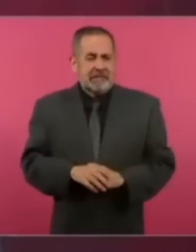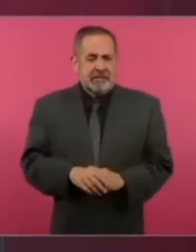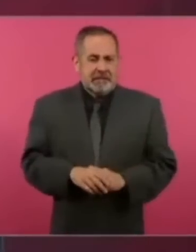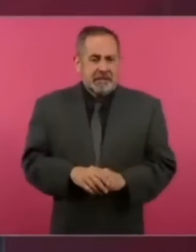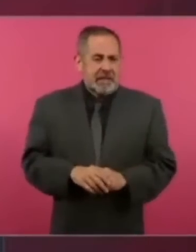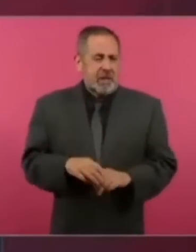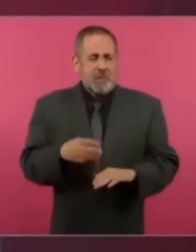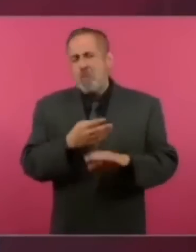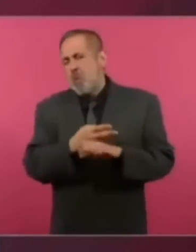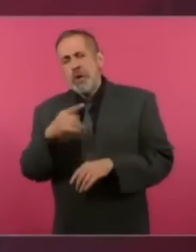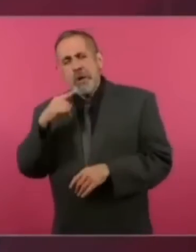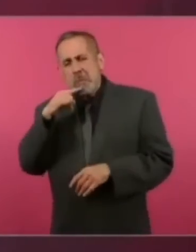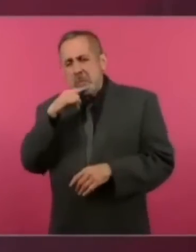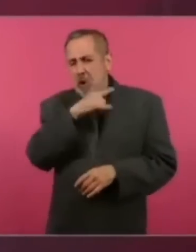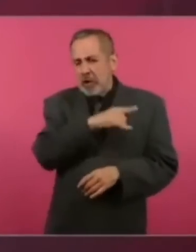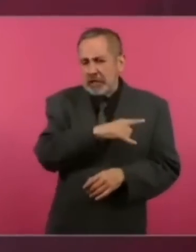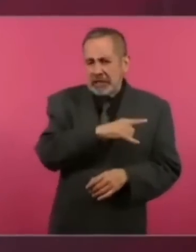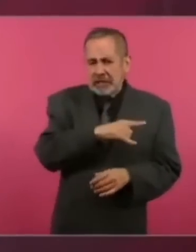y muy hipócritas.